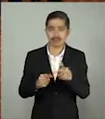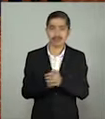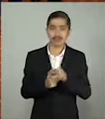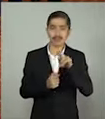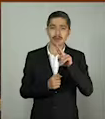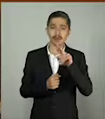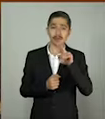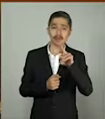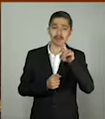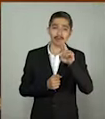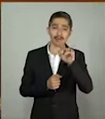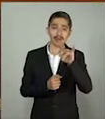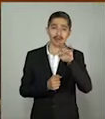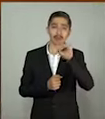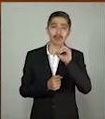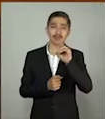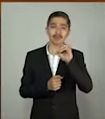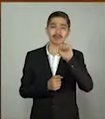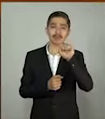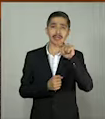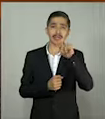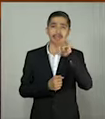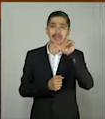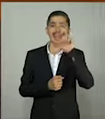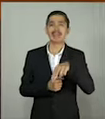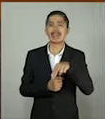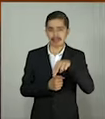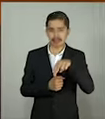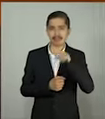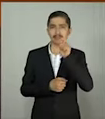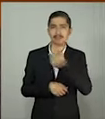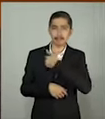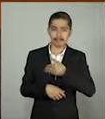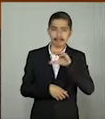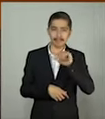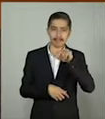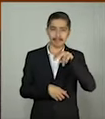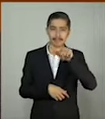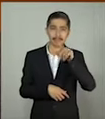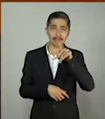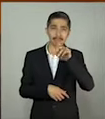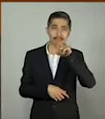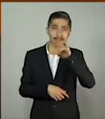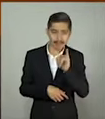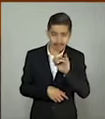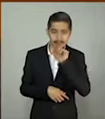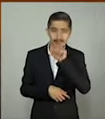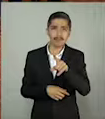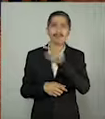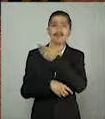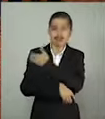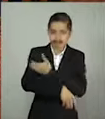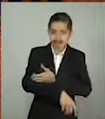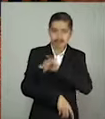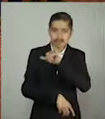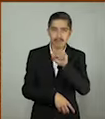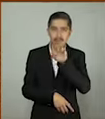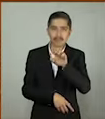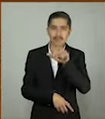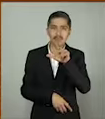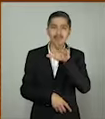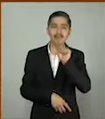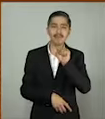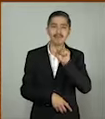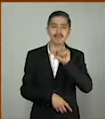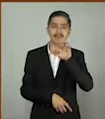Gasolina. Roberto Santillán Ferreira, presidente de Canadevi. También nos acompaña